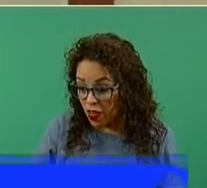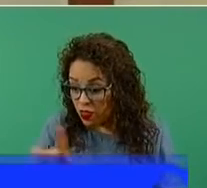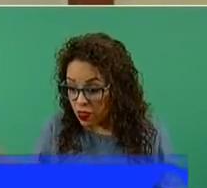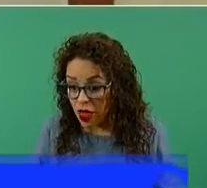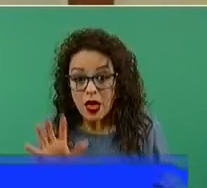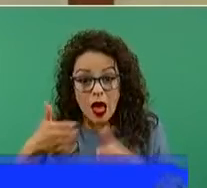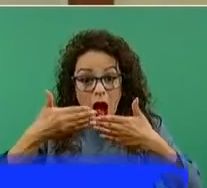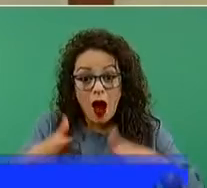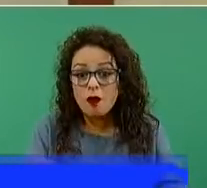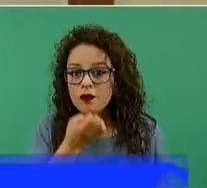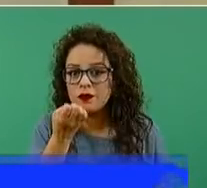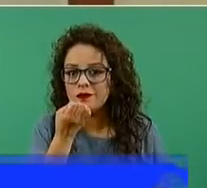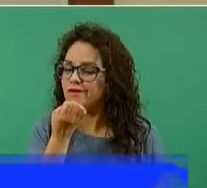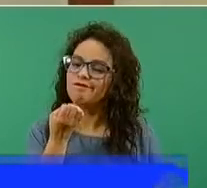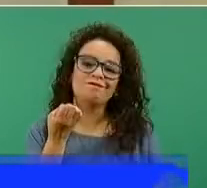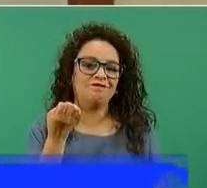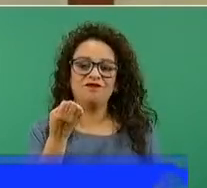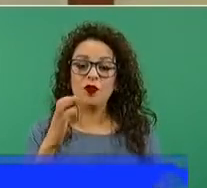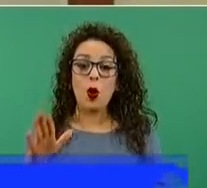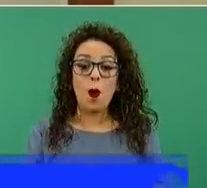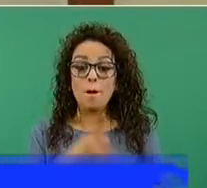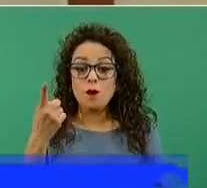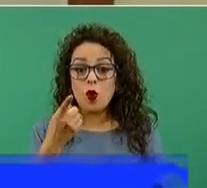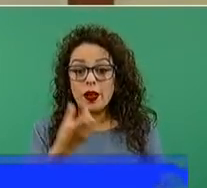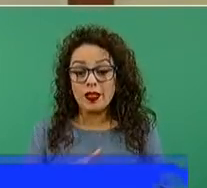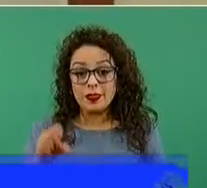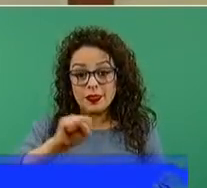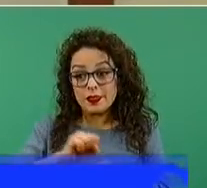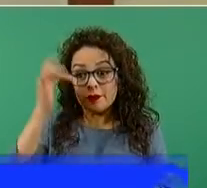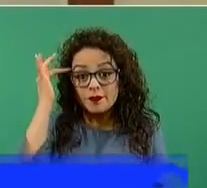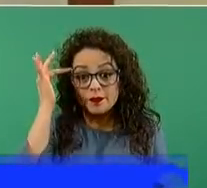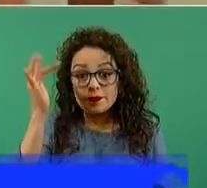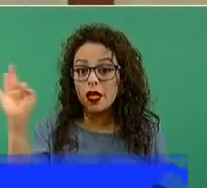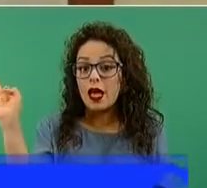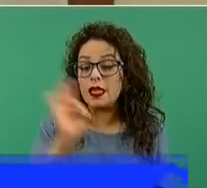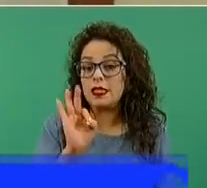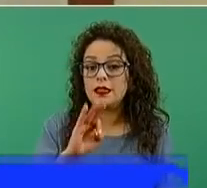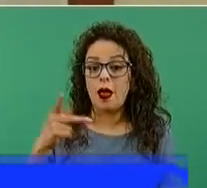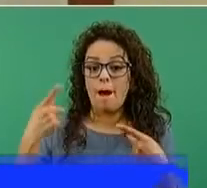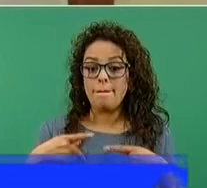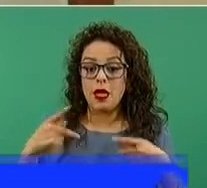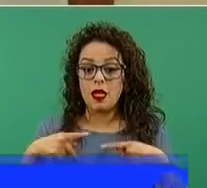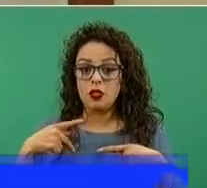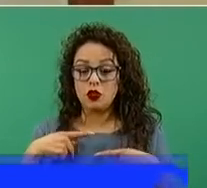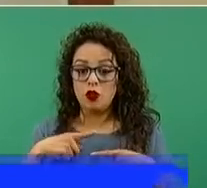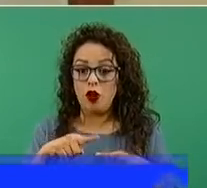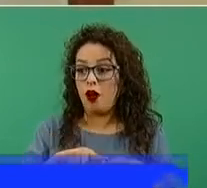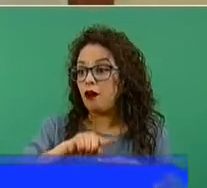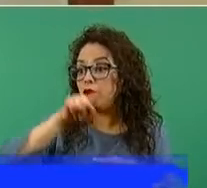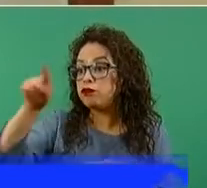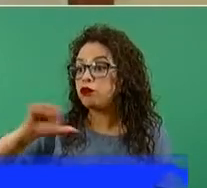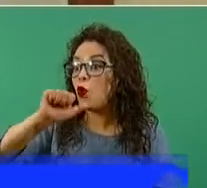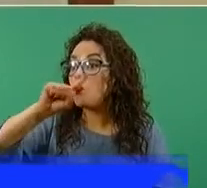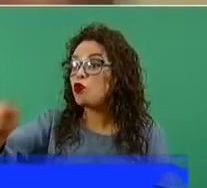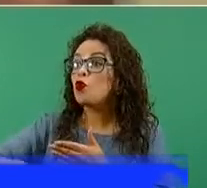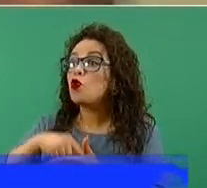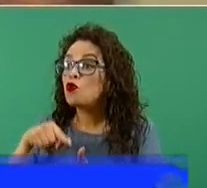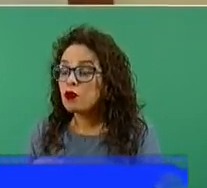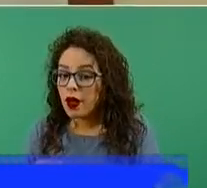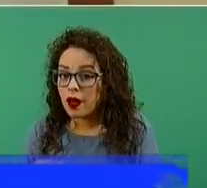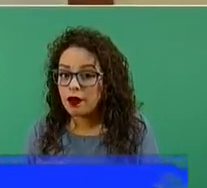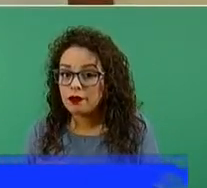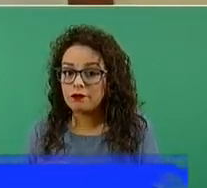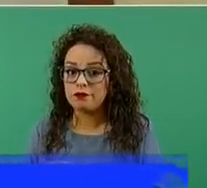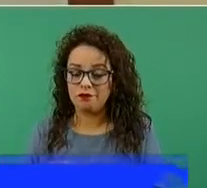Semana Santa implica la posibilidad de que las personas que se desplacen territorialmente hacia otras regiones pudieran de